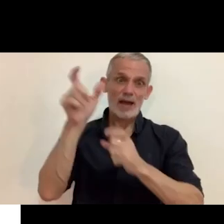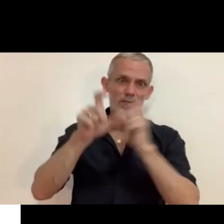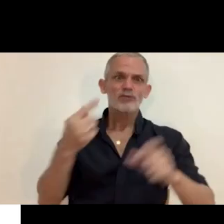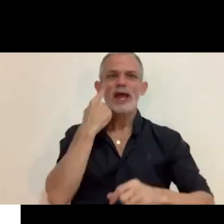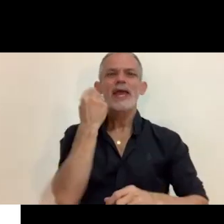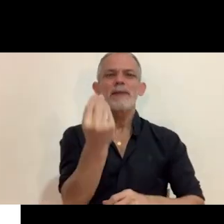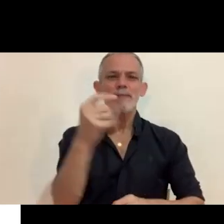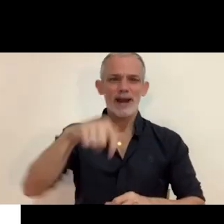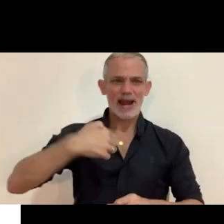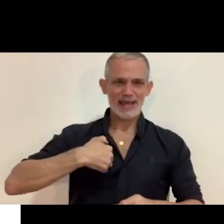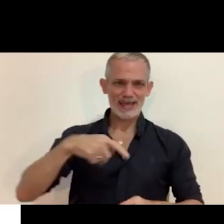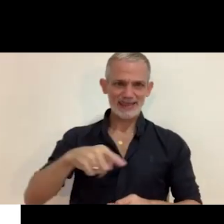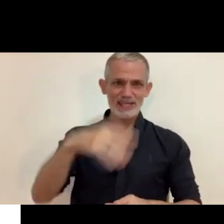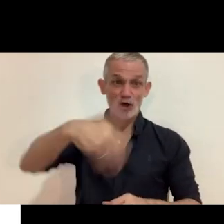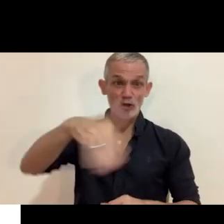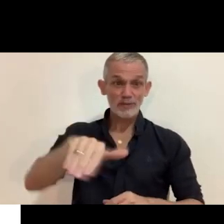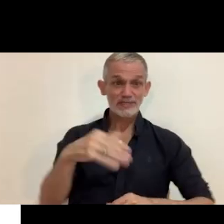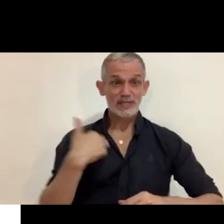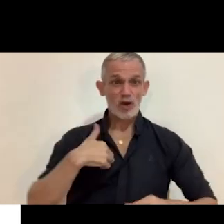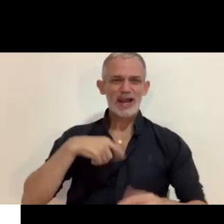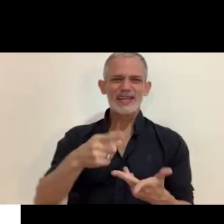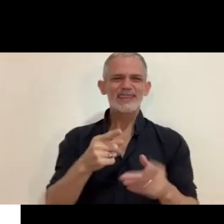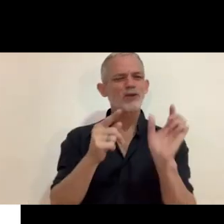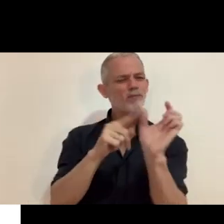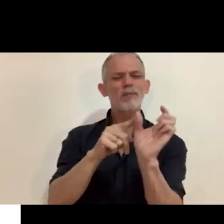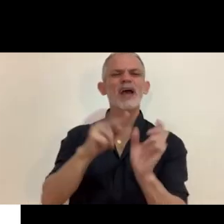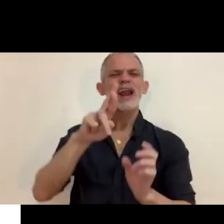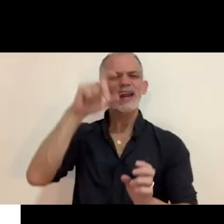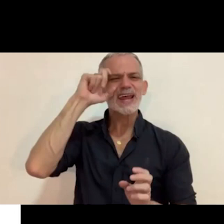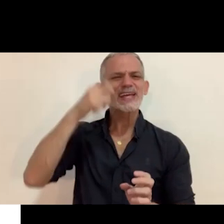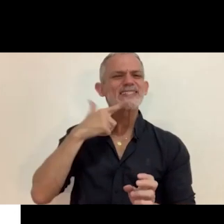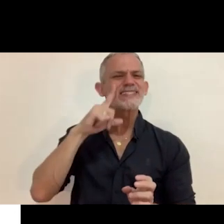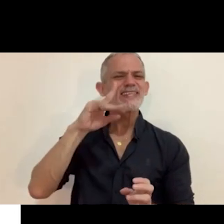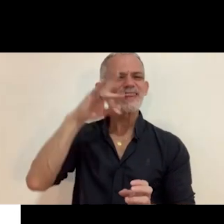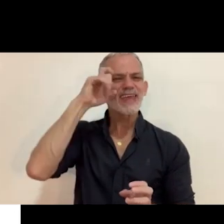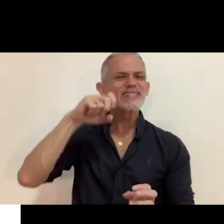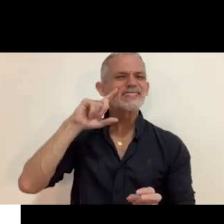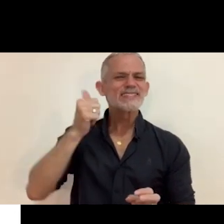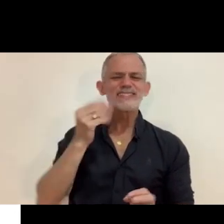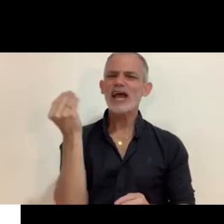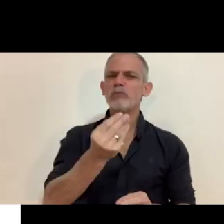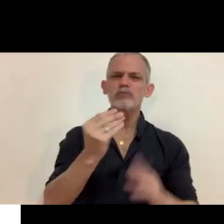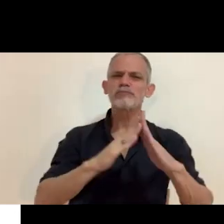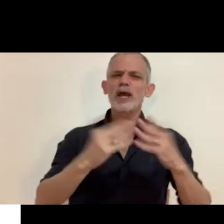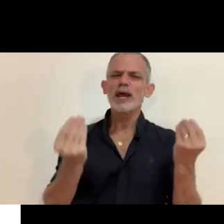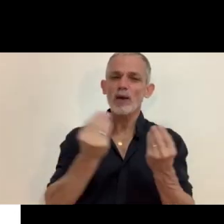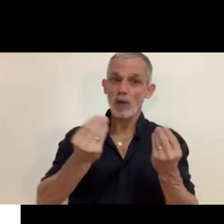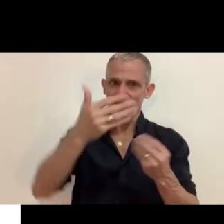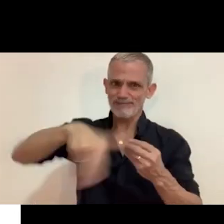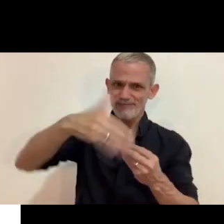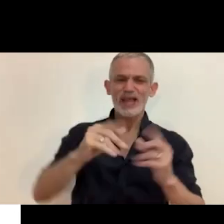argentinos. Recordemos que el concepto residencia está expresamente definido en los